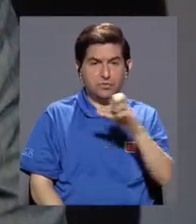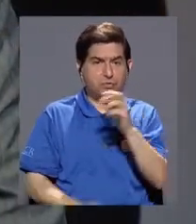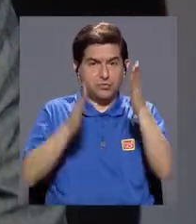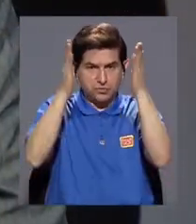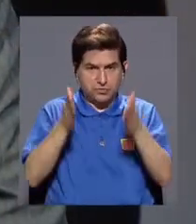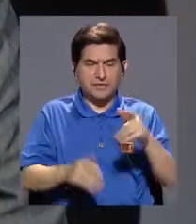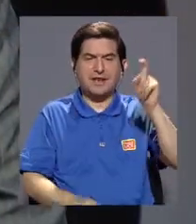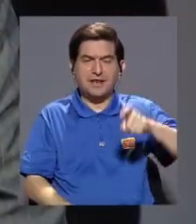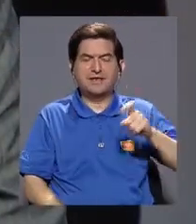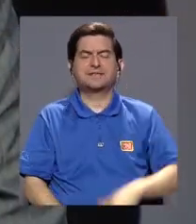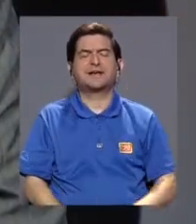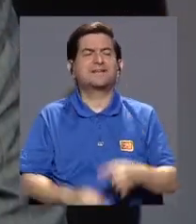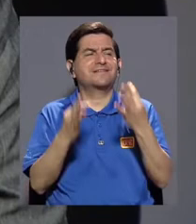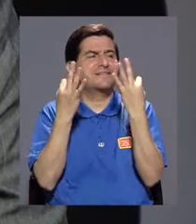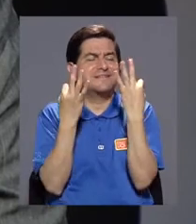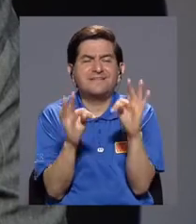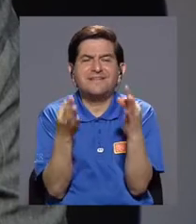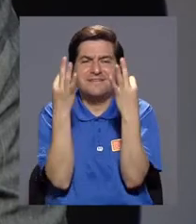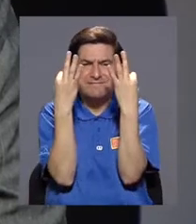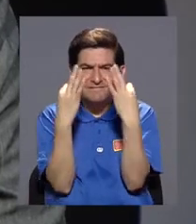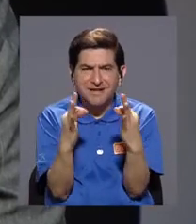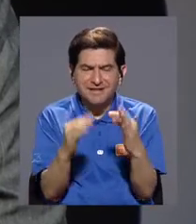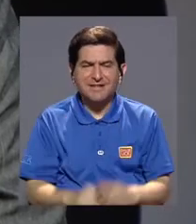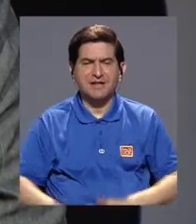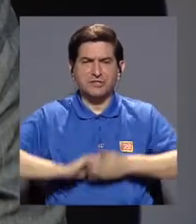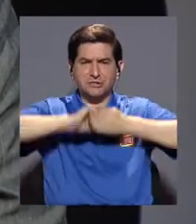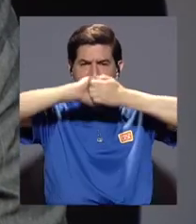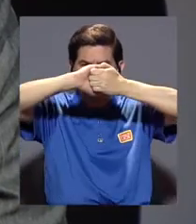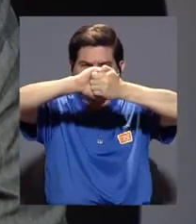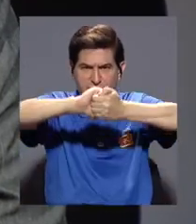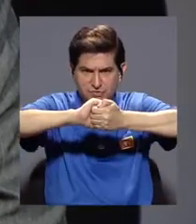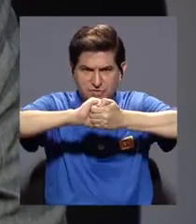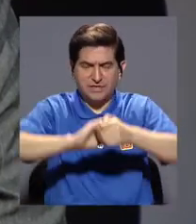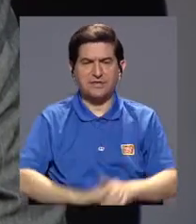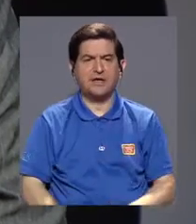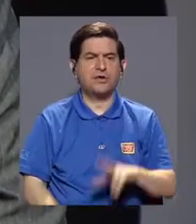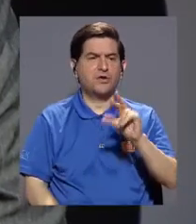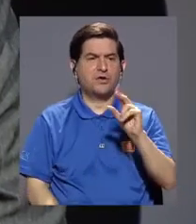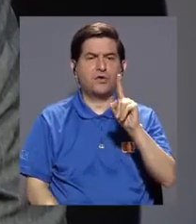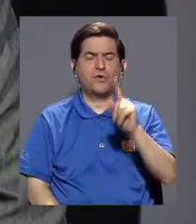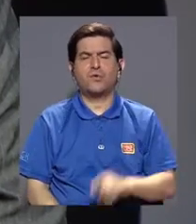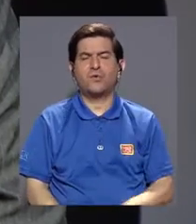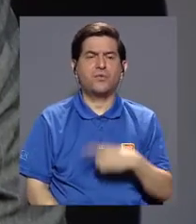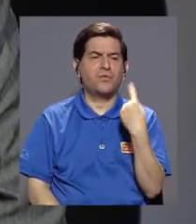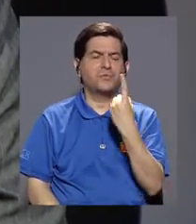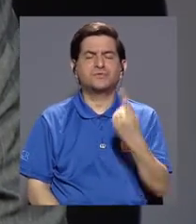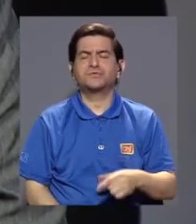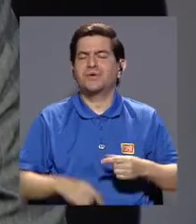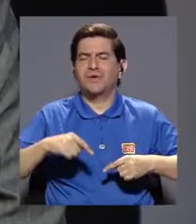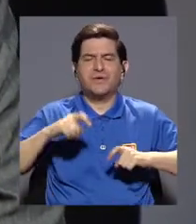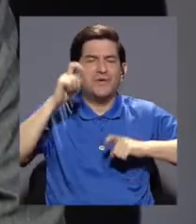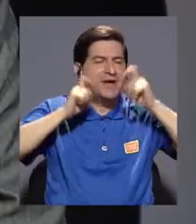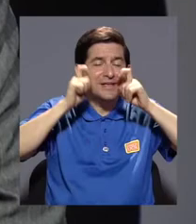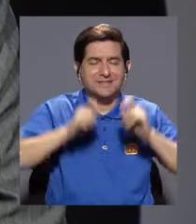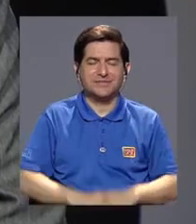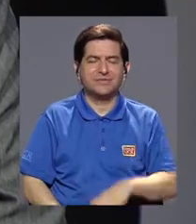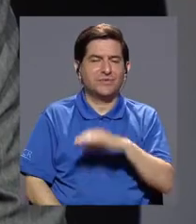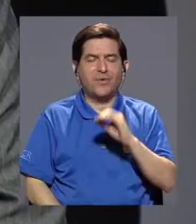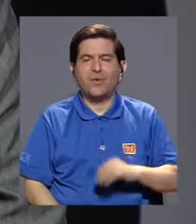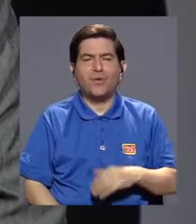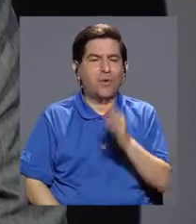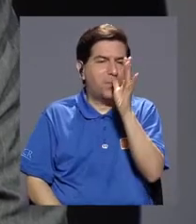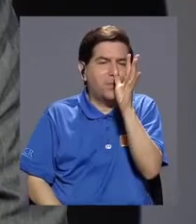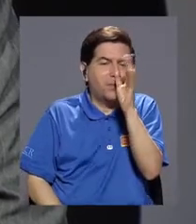costarricenses hacer un esfuerzo para que la solidaridad no sea una mueca, no sea una burla.